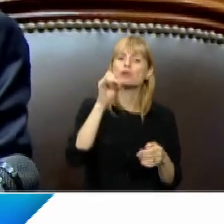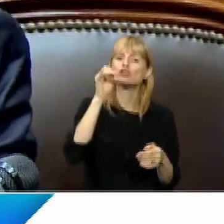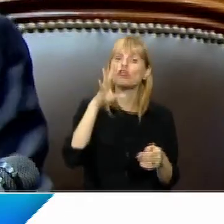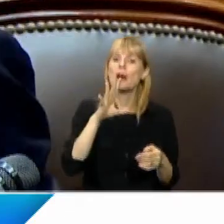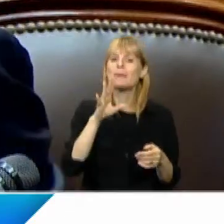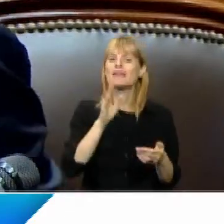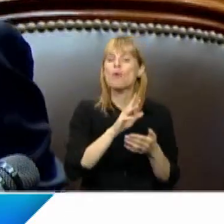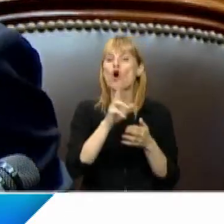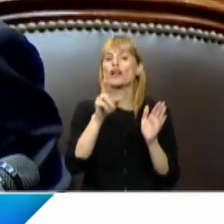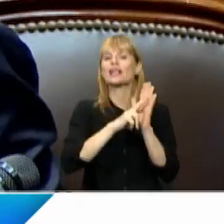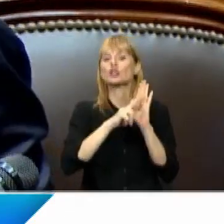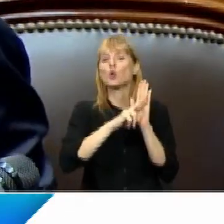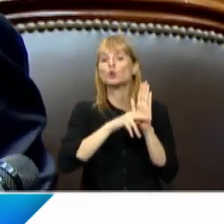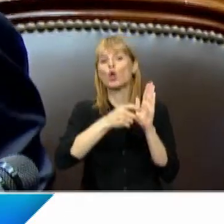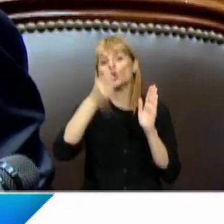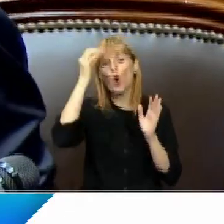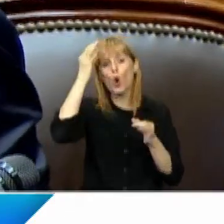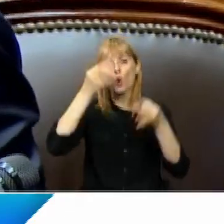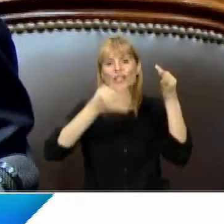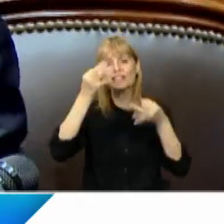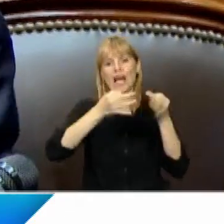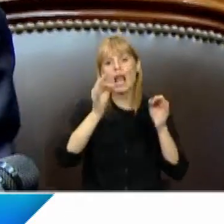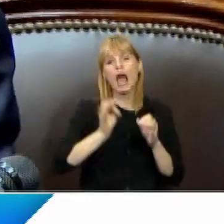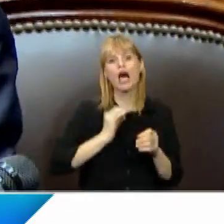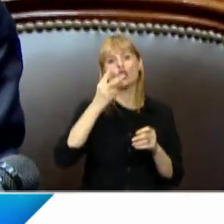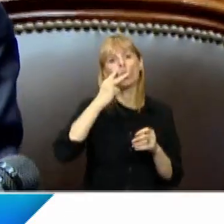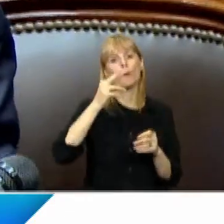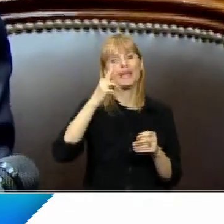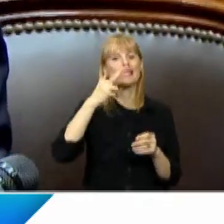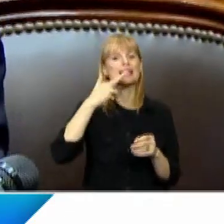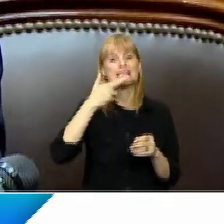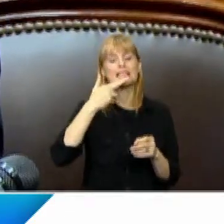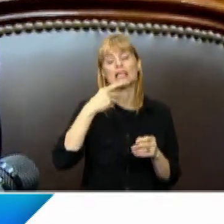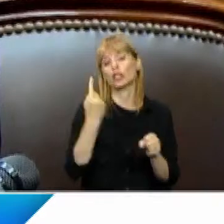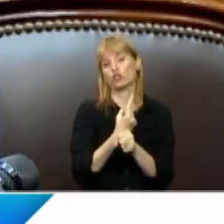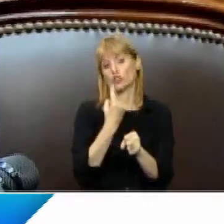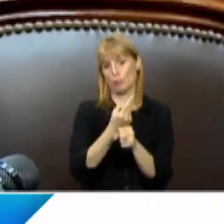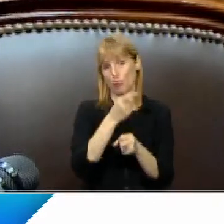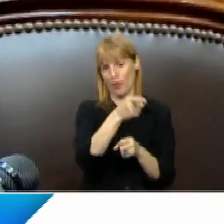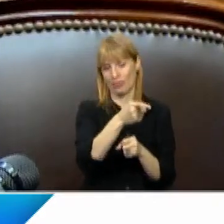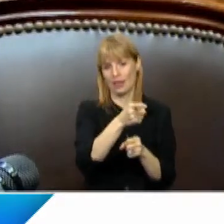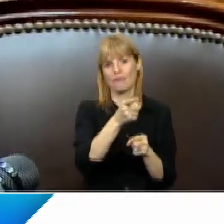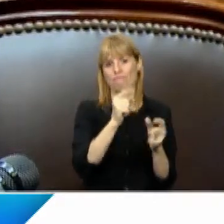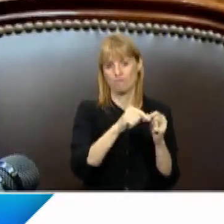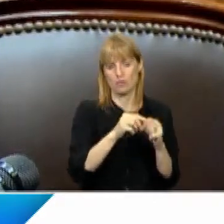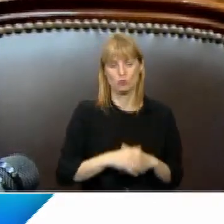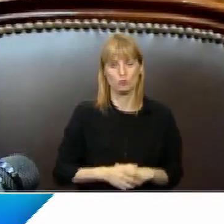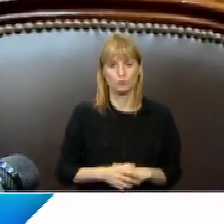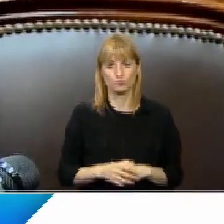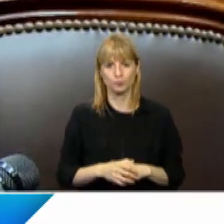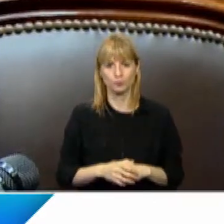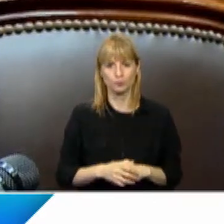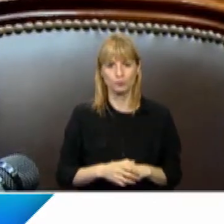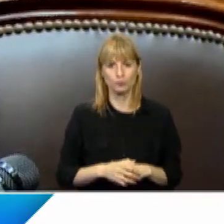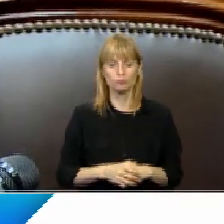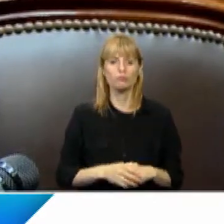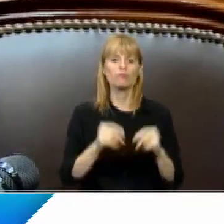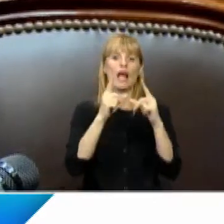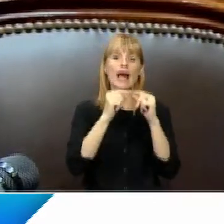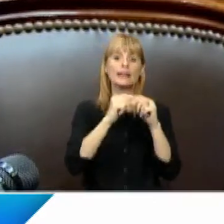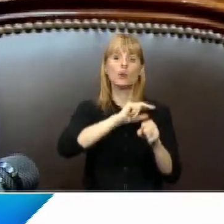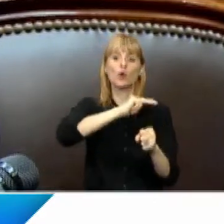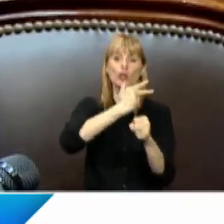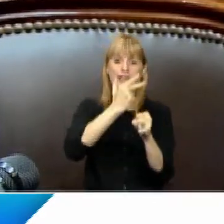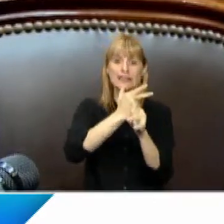una resolución judicial del año 2017 no se puede aplicar. El artículo tercero, inciso E